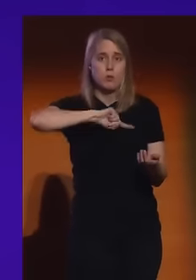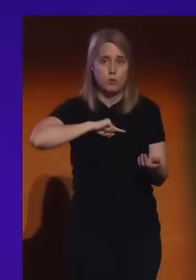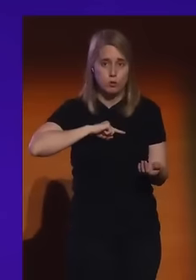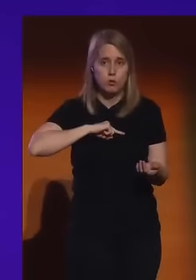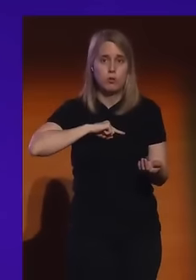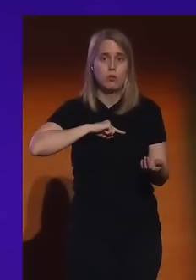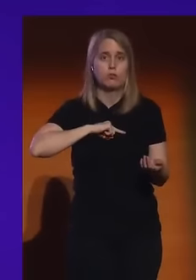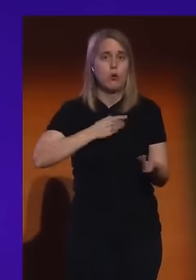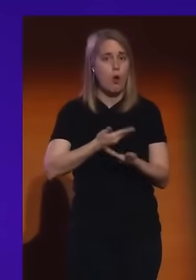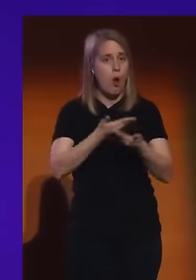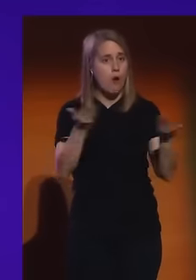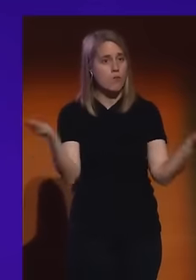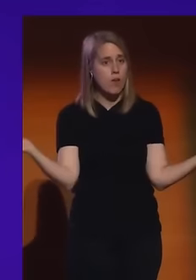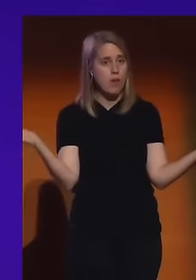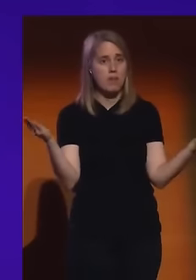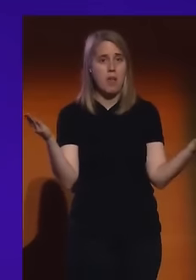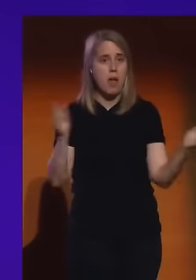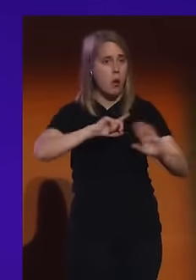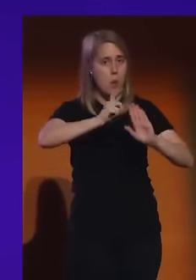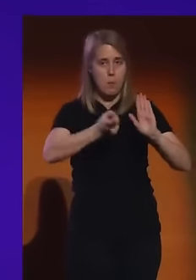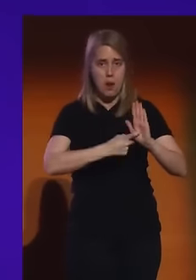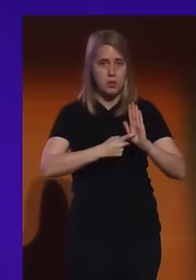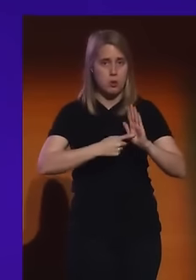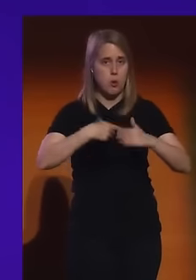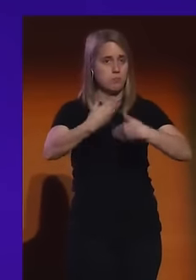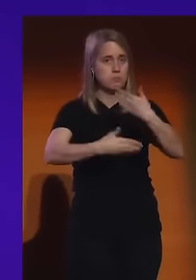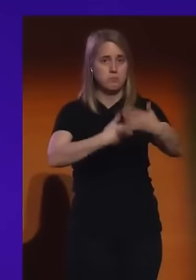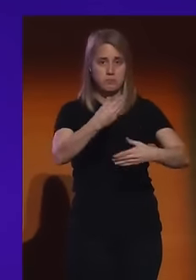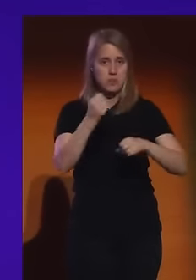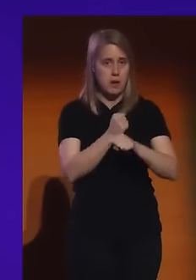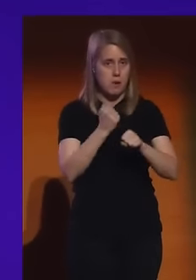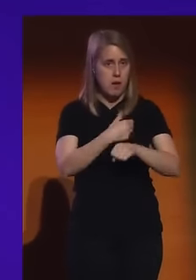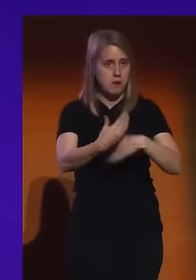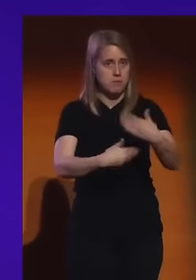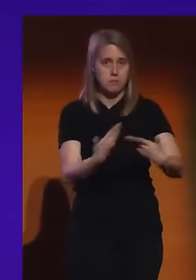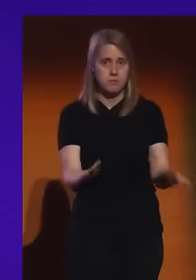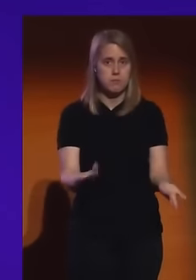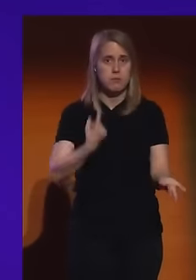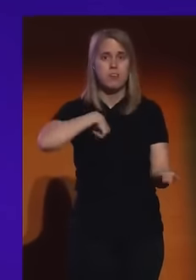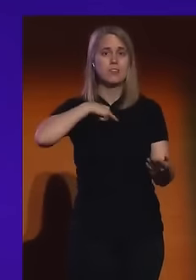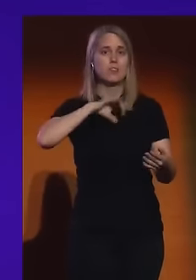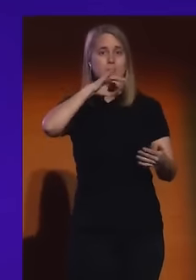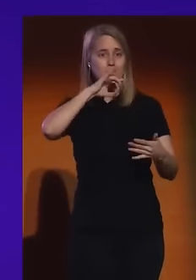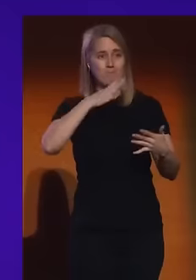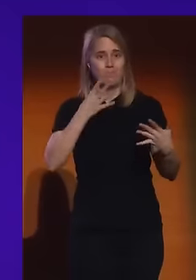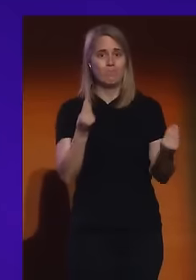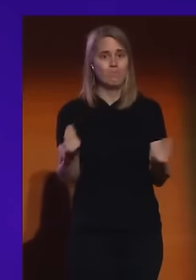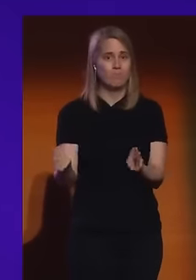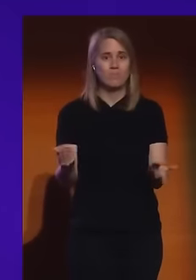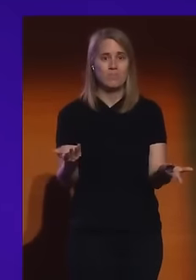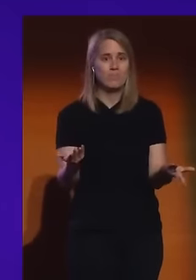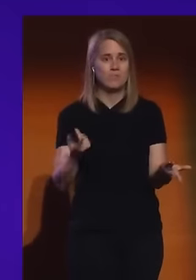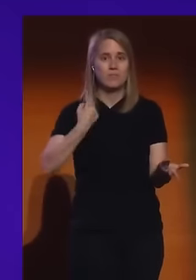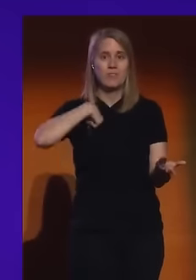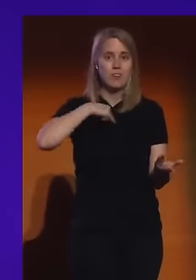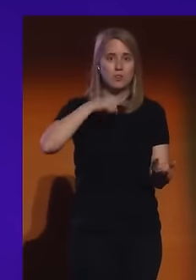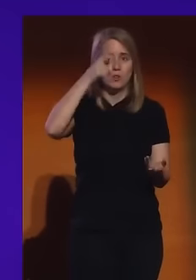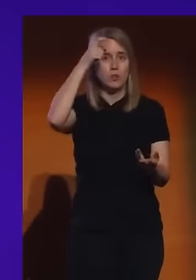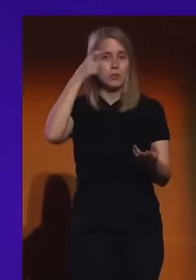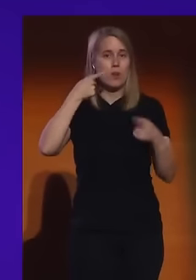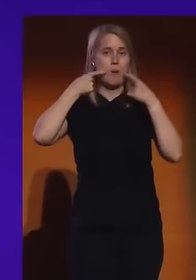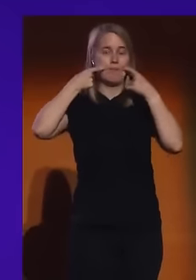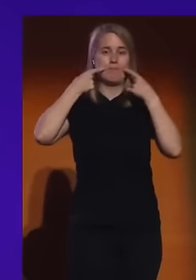esaten confianza oso G oso ezgu irri